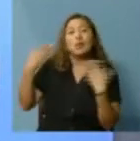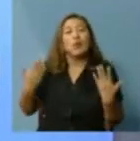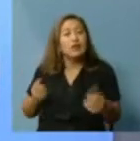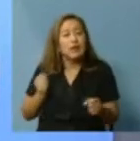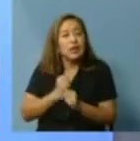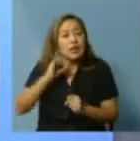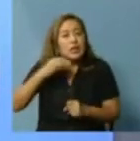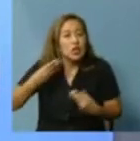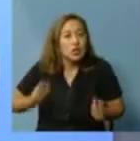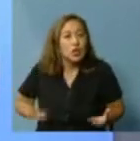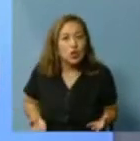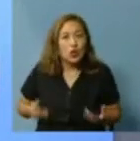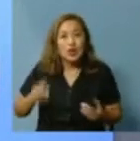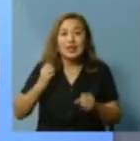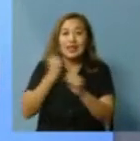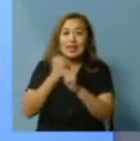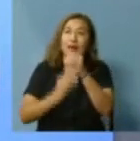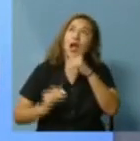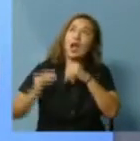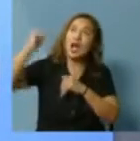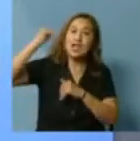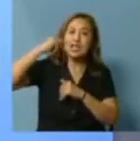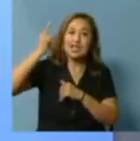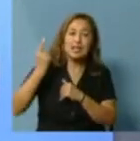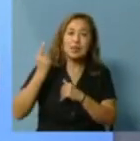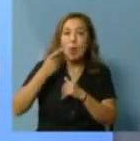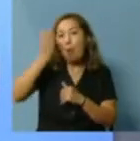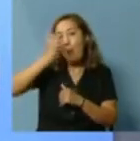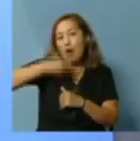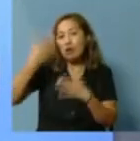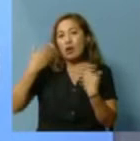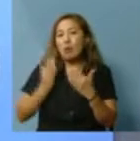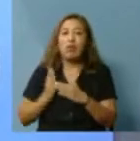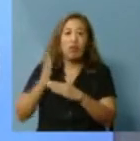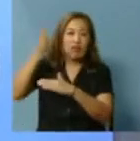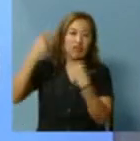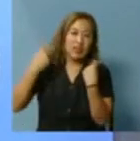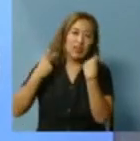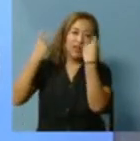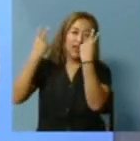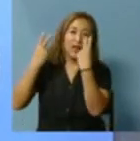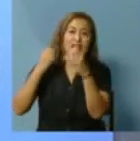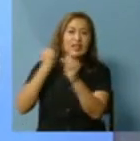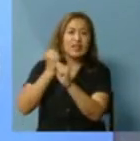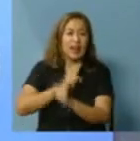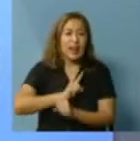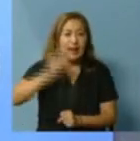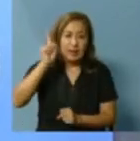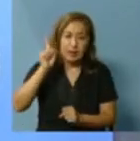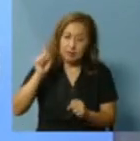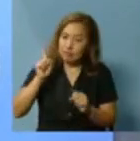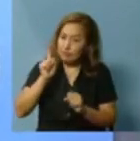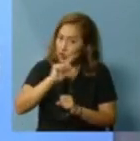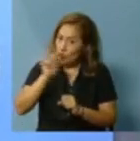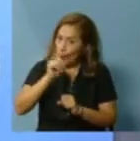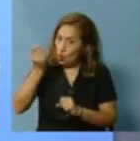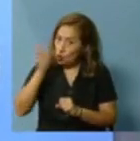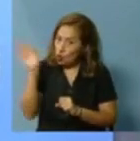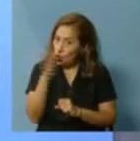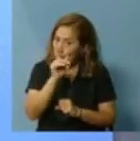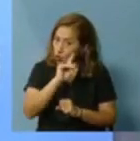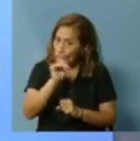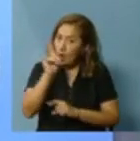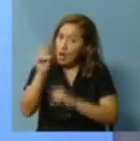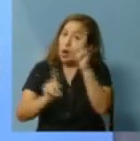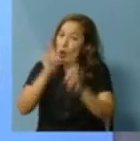no es cierto porque se trabaja en altura porque no cualquiera está para desarrollar actividades allí y se